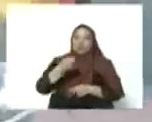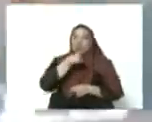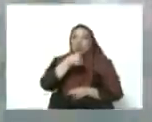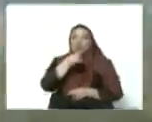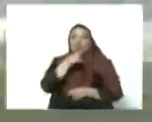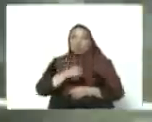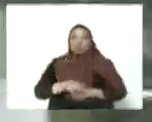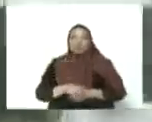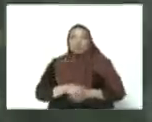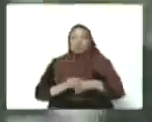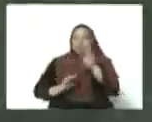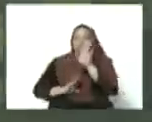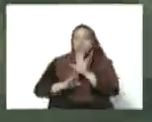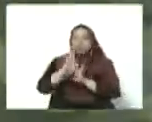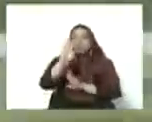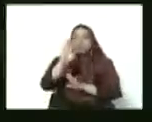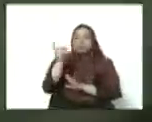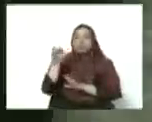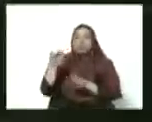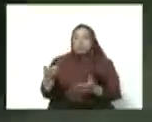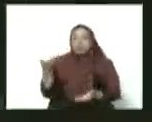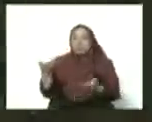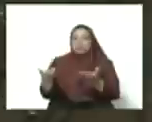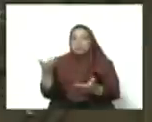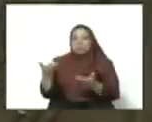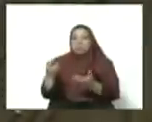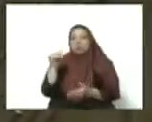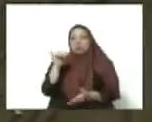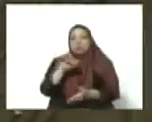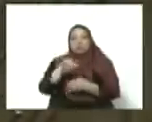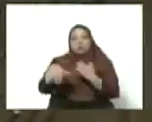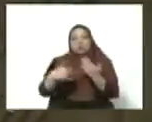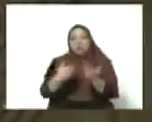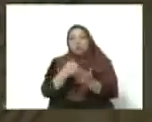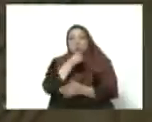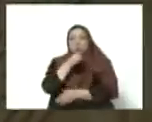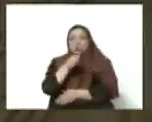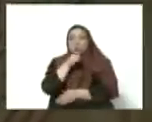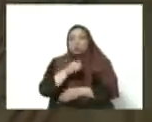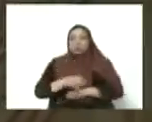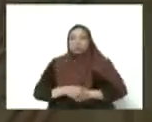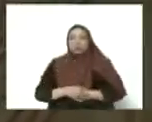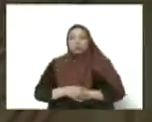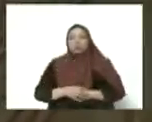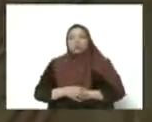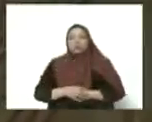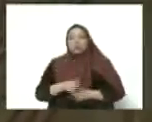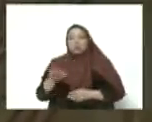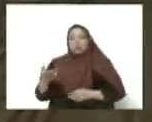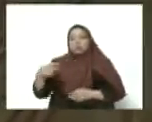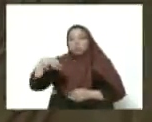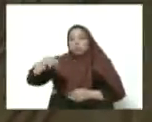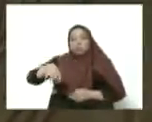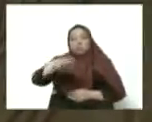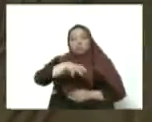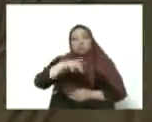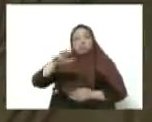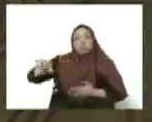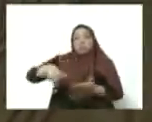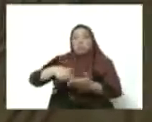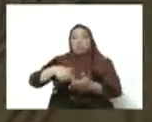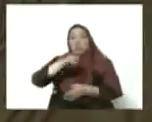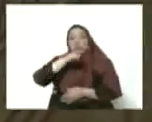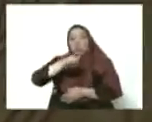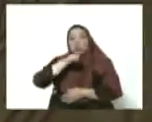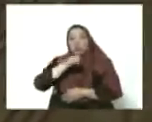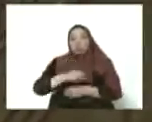económico para el crecimiento sostenible tanto de los o de las regiones que están a nivel de frontera